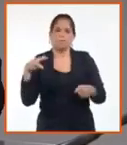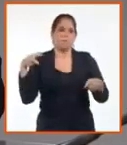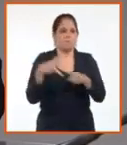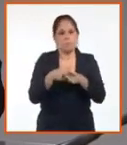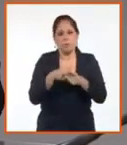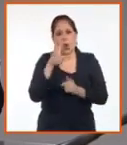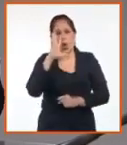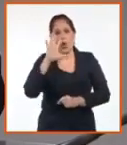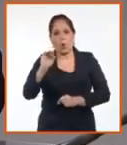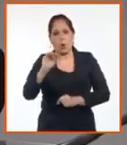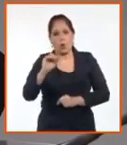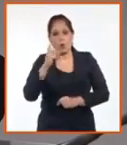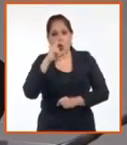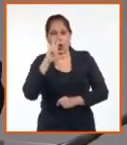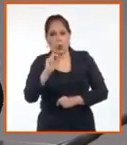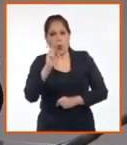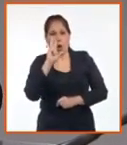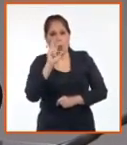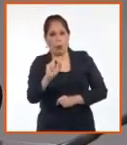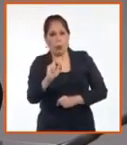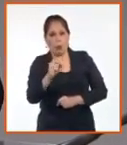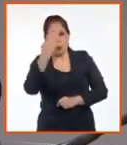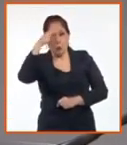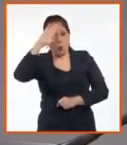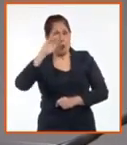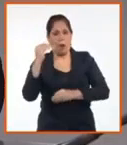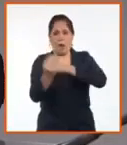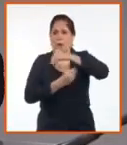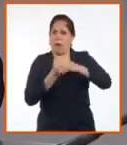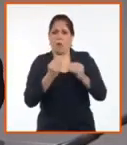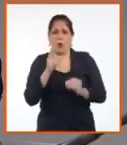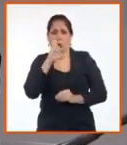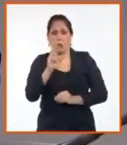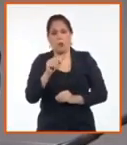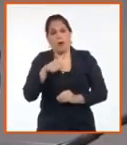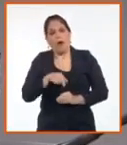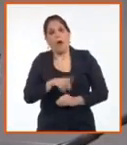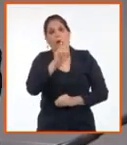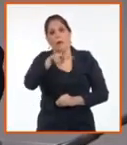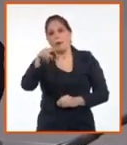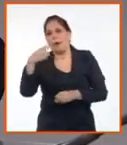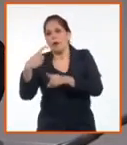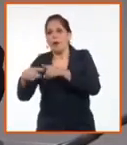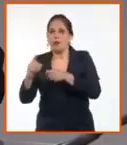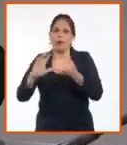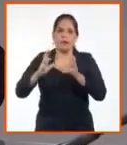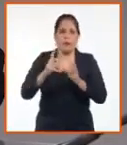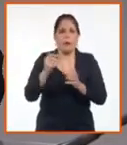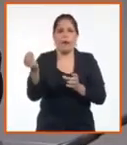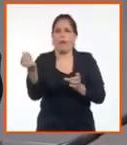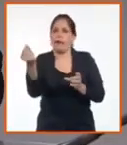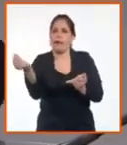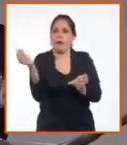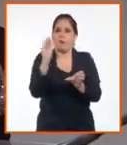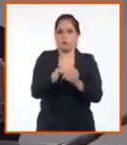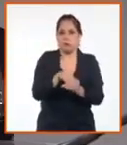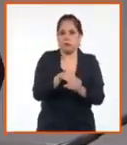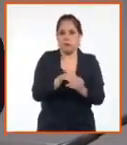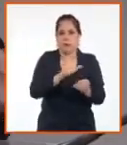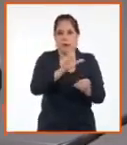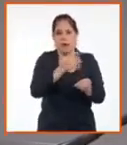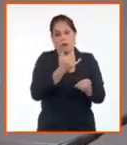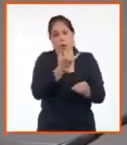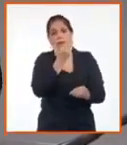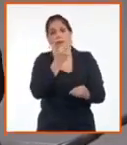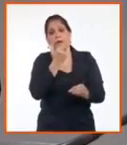a realizar finalmente la transacción y ahora el que ahora porque se busca tú eso nos demora todo eso es tiempo que nos afectan las